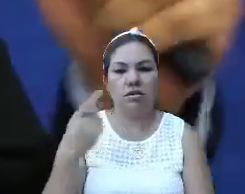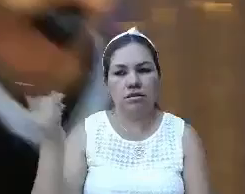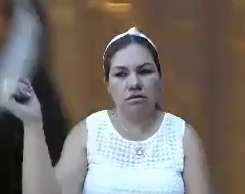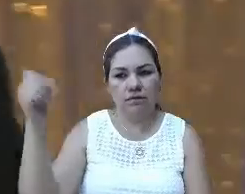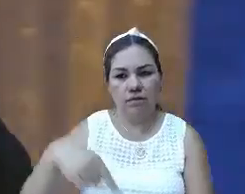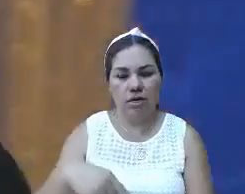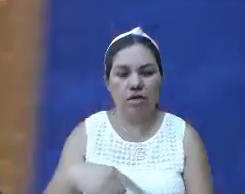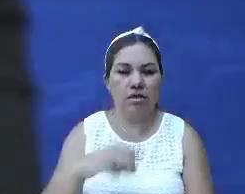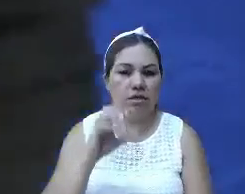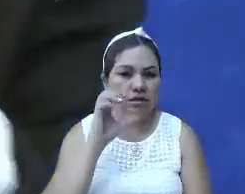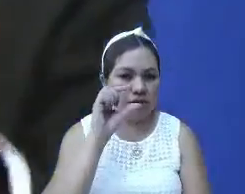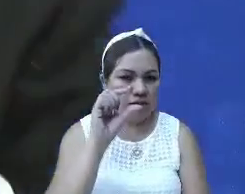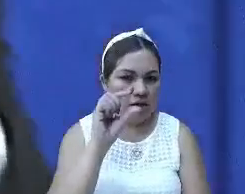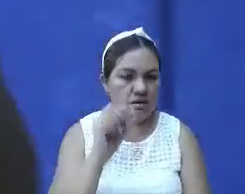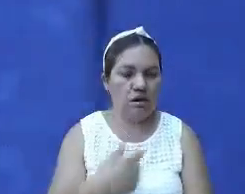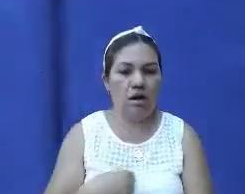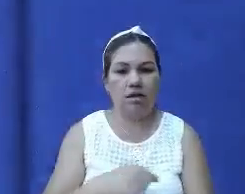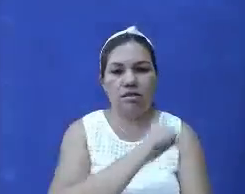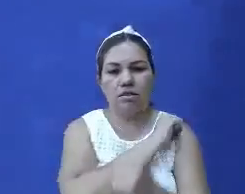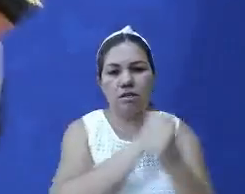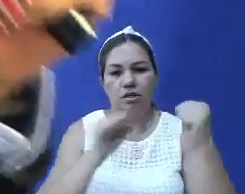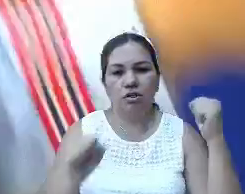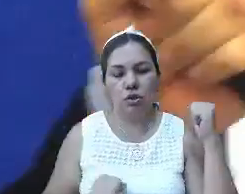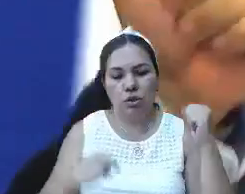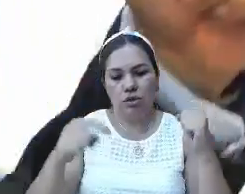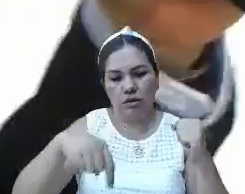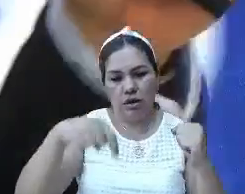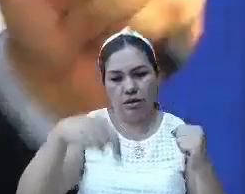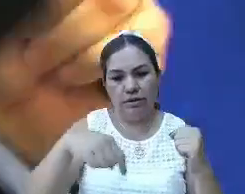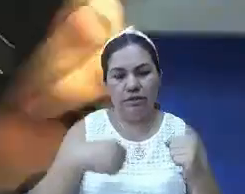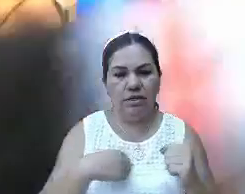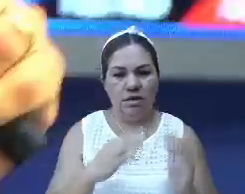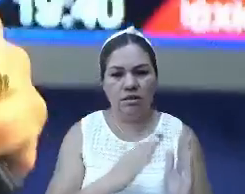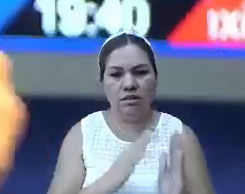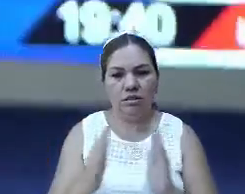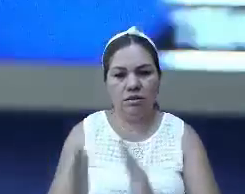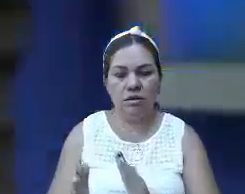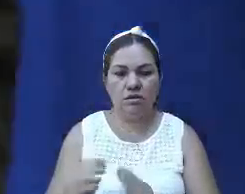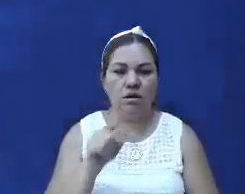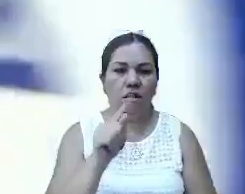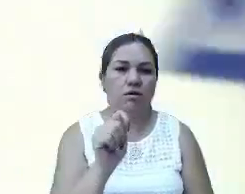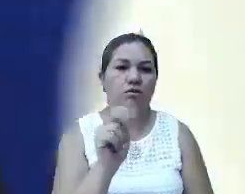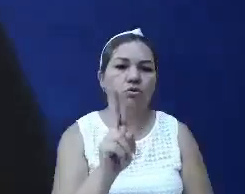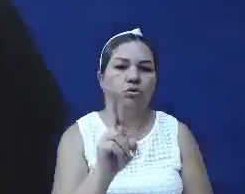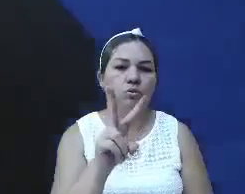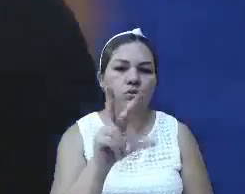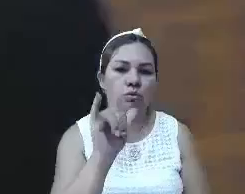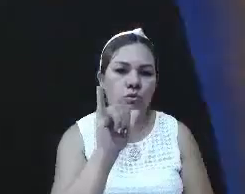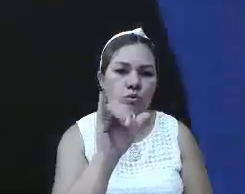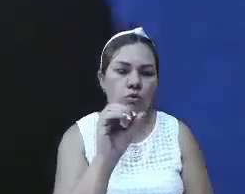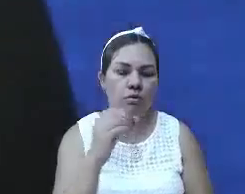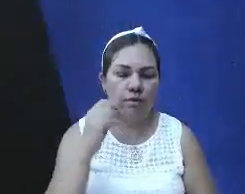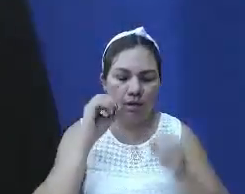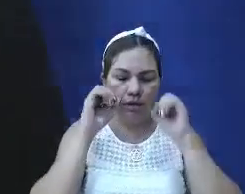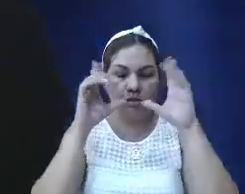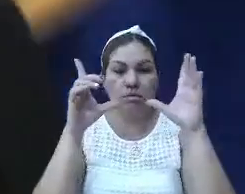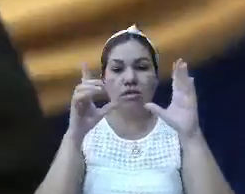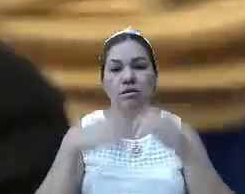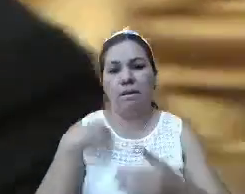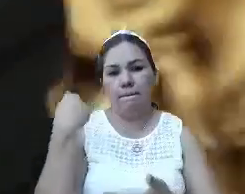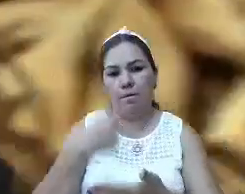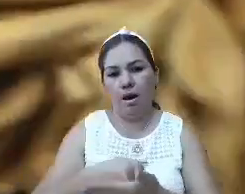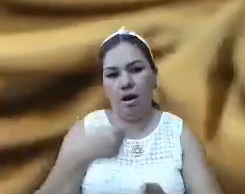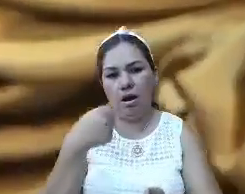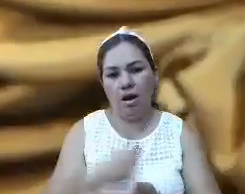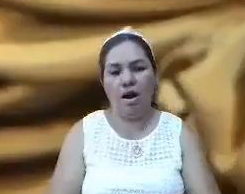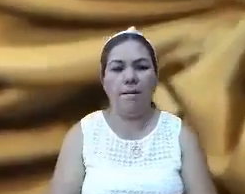cercano. El Señor está aquí. Él está cerca tuyo. ¿Qué tienes que hacer? Tienes que despertarte y empezar a pagar el precio